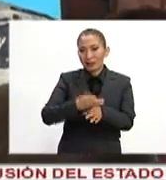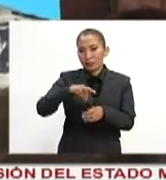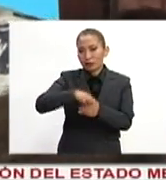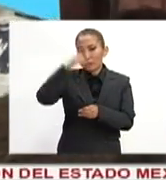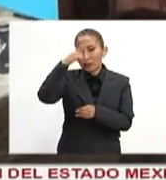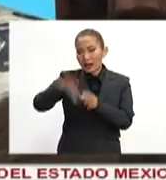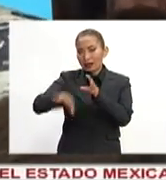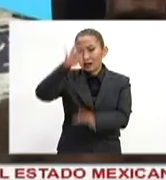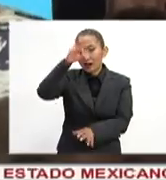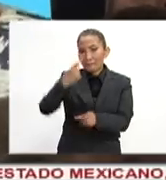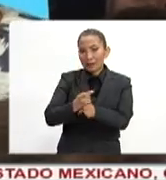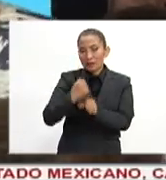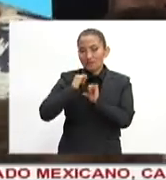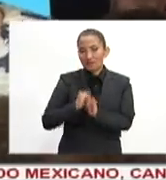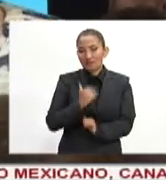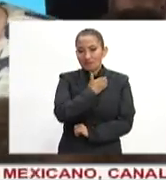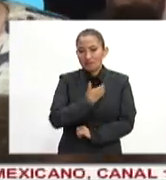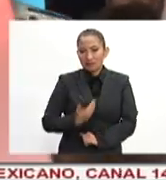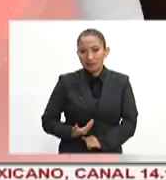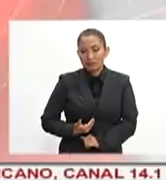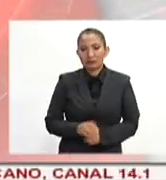elecciones para elegir al primer ministro.